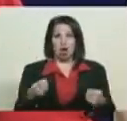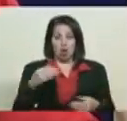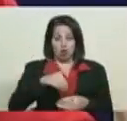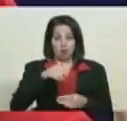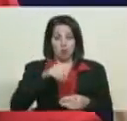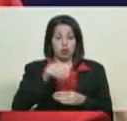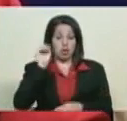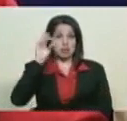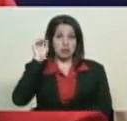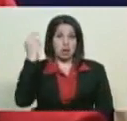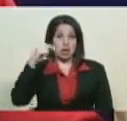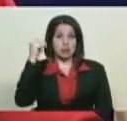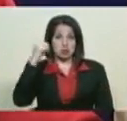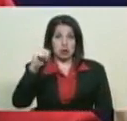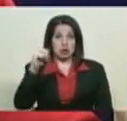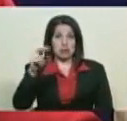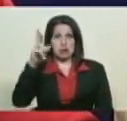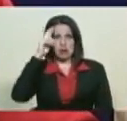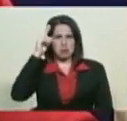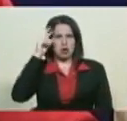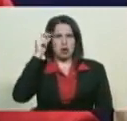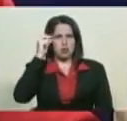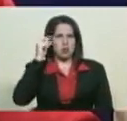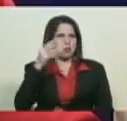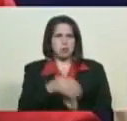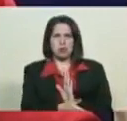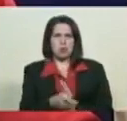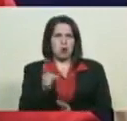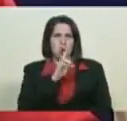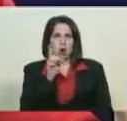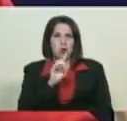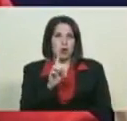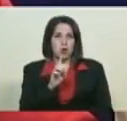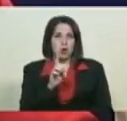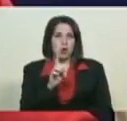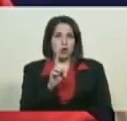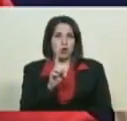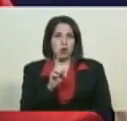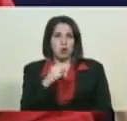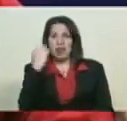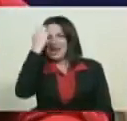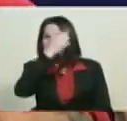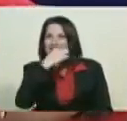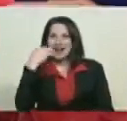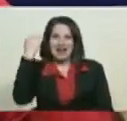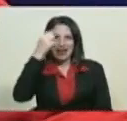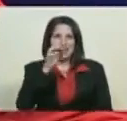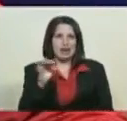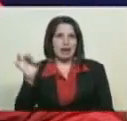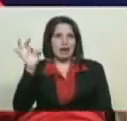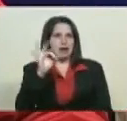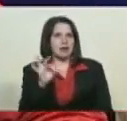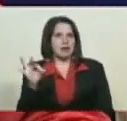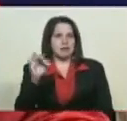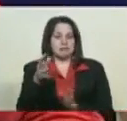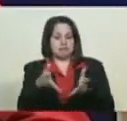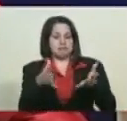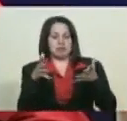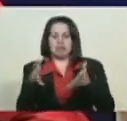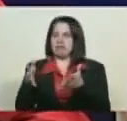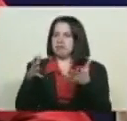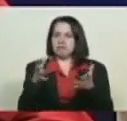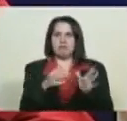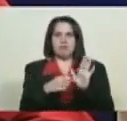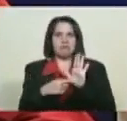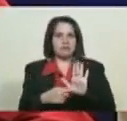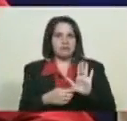Nacional por Ramos Alú? No. No presentaron la cara de ninguno. Creyeron que aquí podían ganar igual sin presentar las